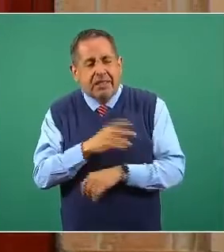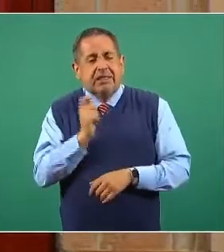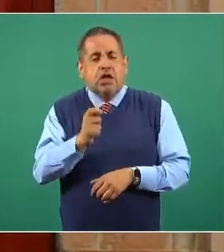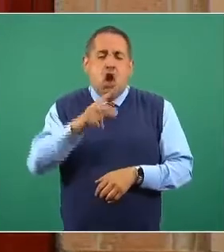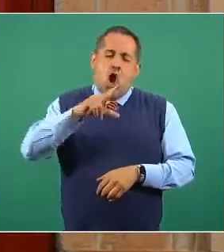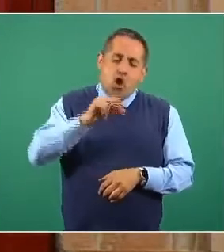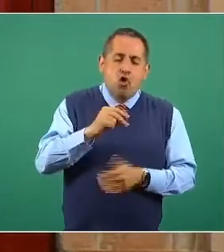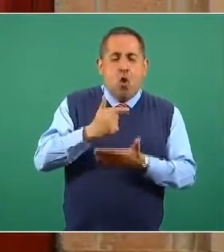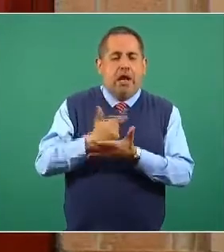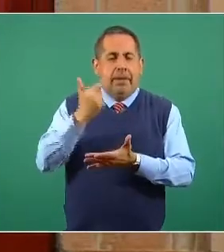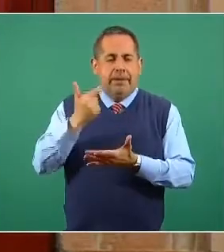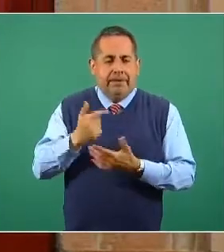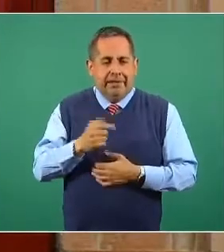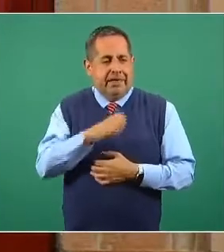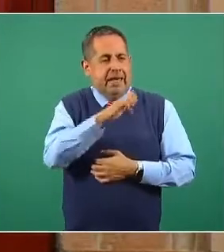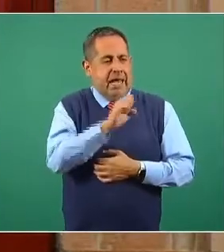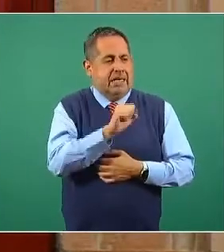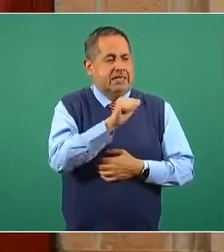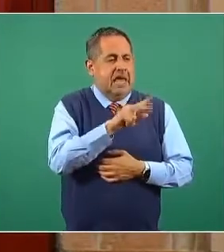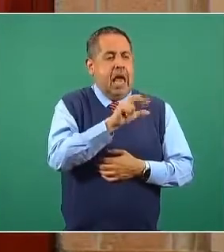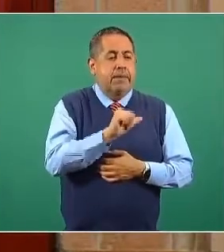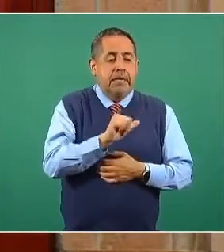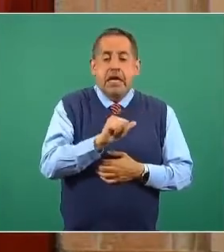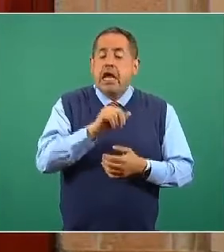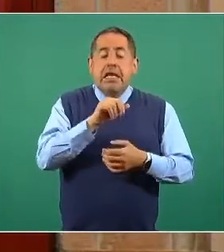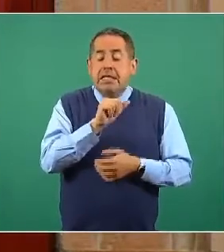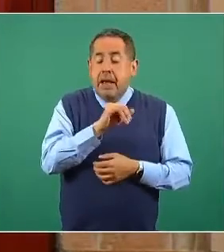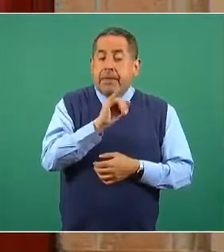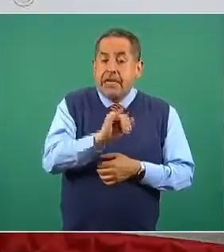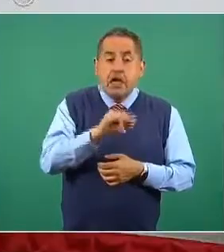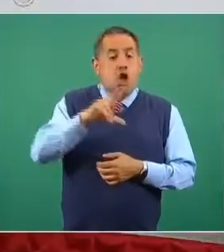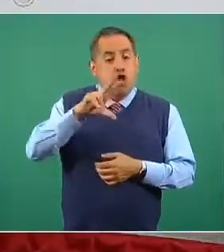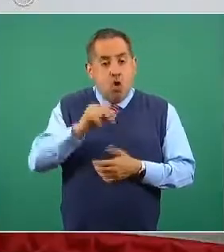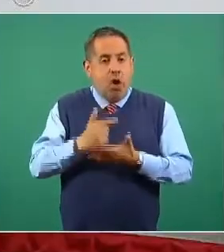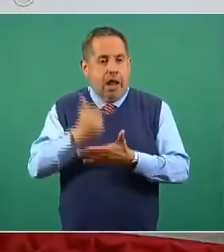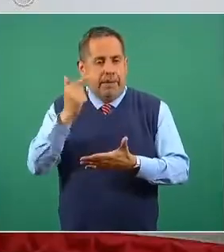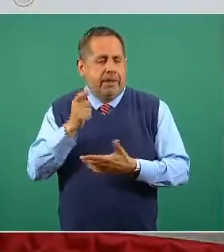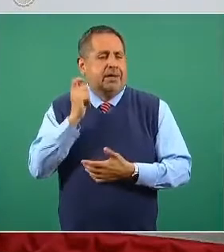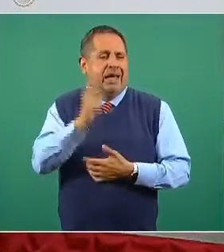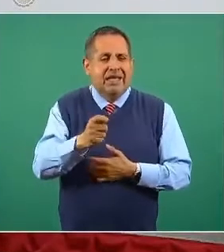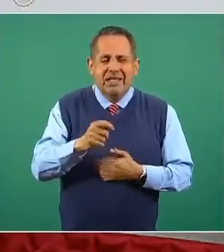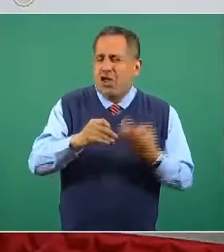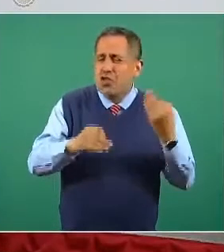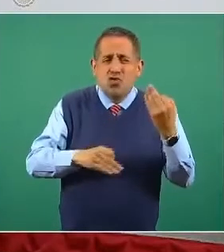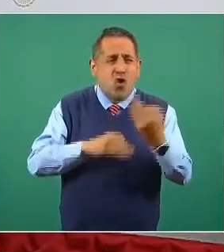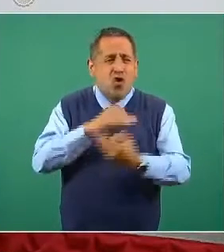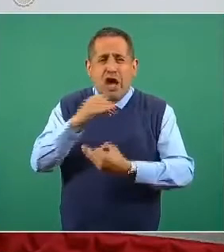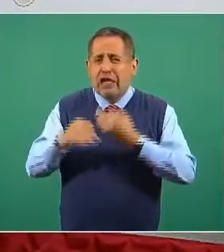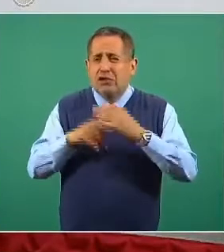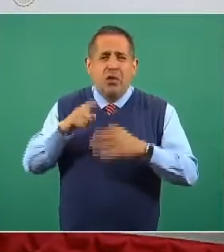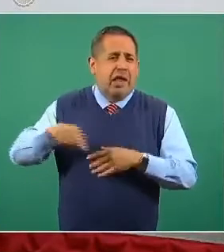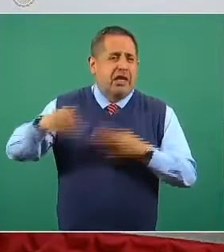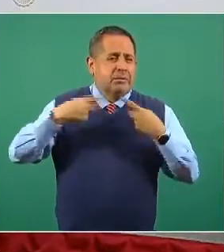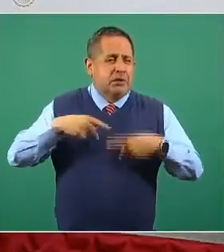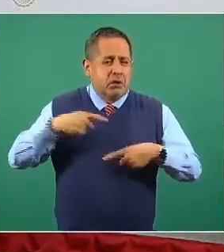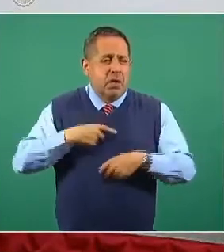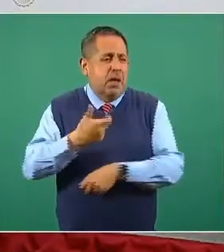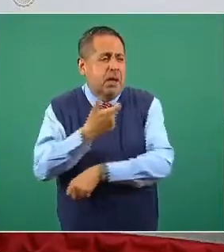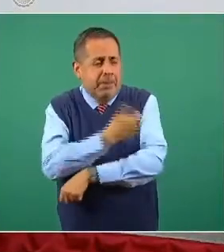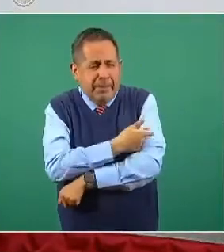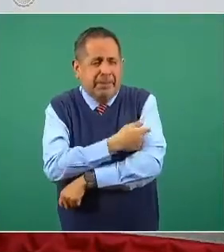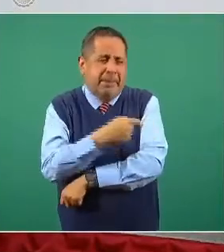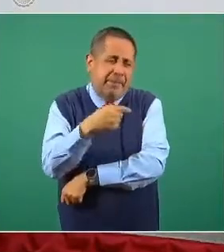los ESAVIS no graves prácticamente son aquellos que suceden o se dan en todas las vacunas y en una